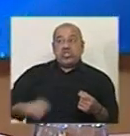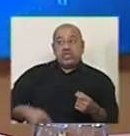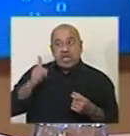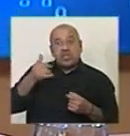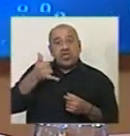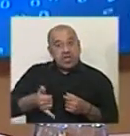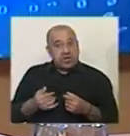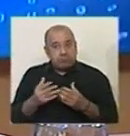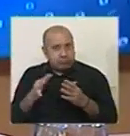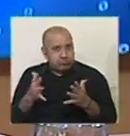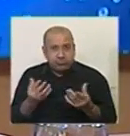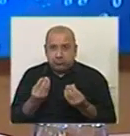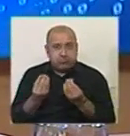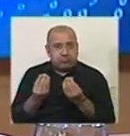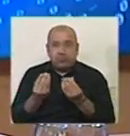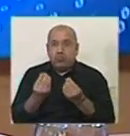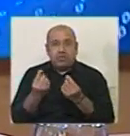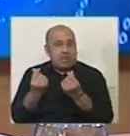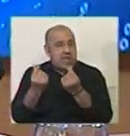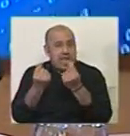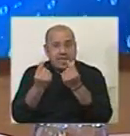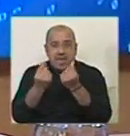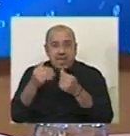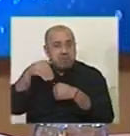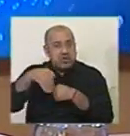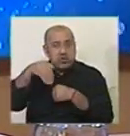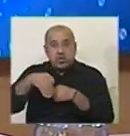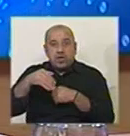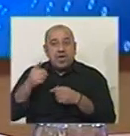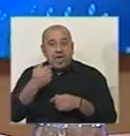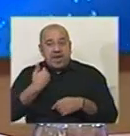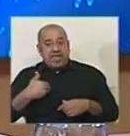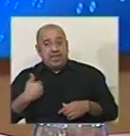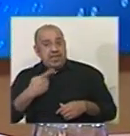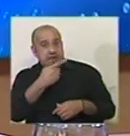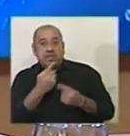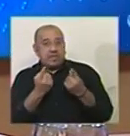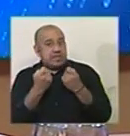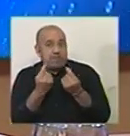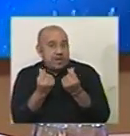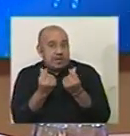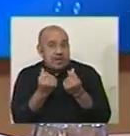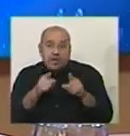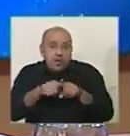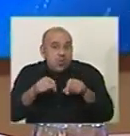de llenar de dinero, es el drama de Argentina que necesita de todo, no puede estar eligiendo. Igual que Uruguay, como decía Ricardo,